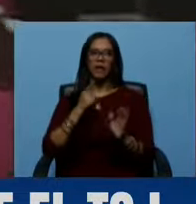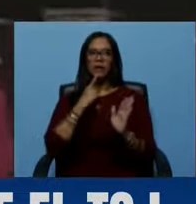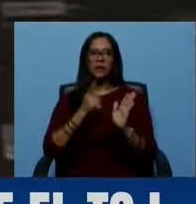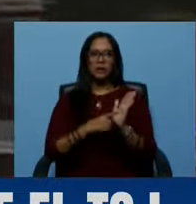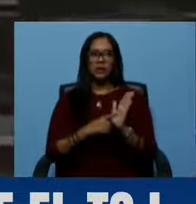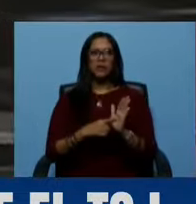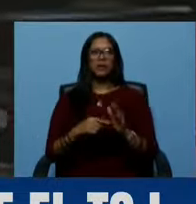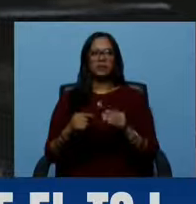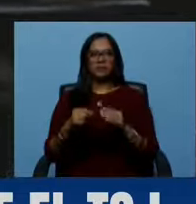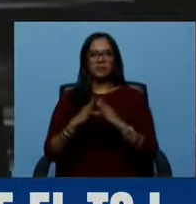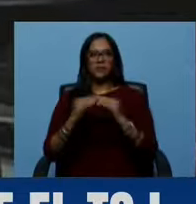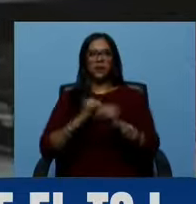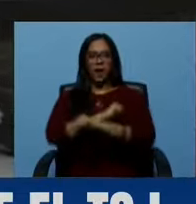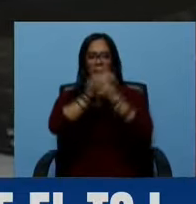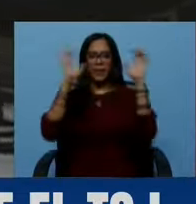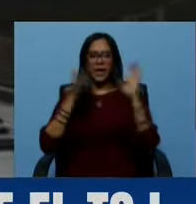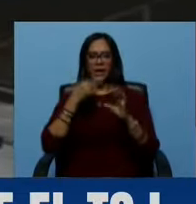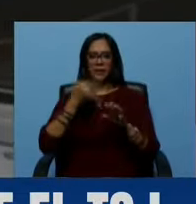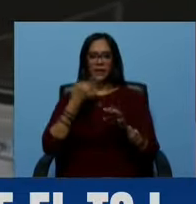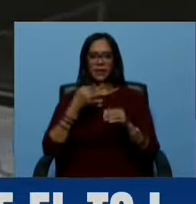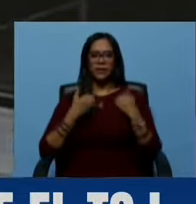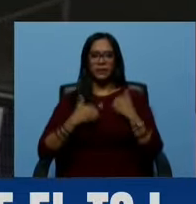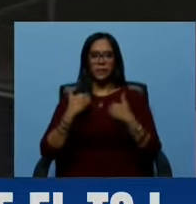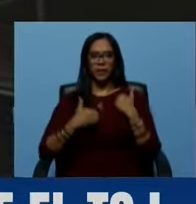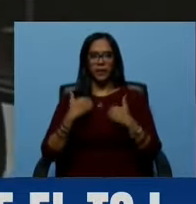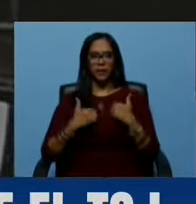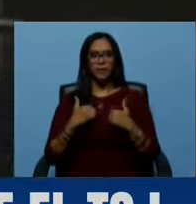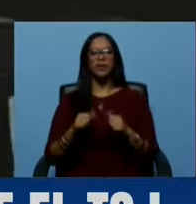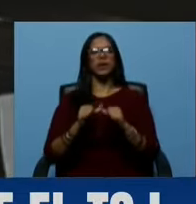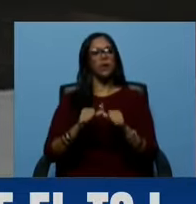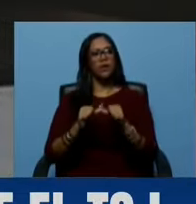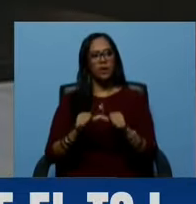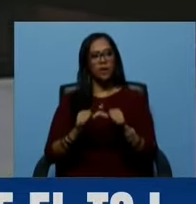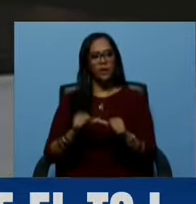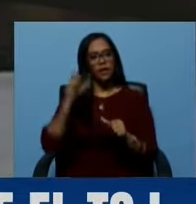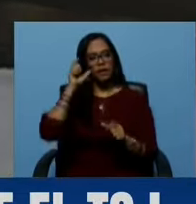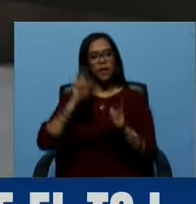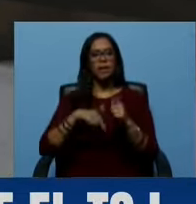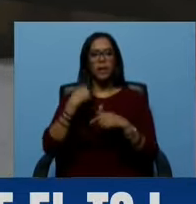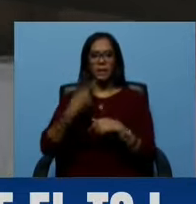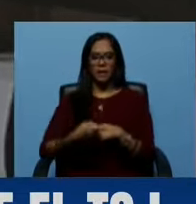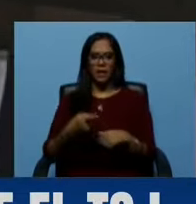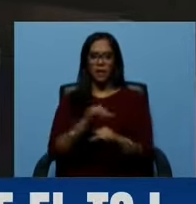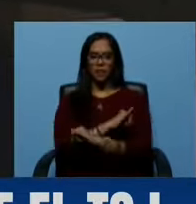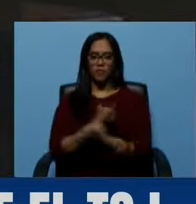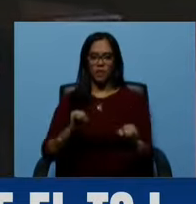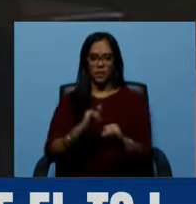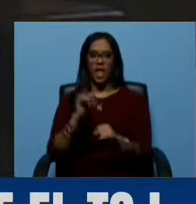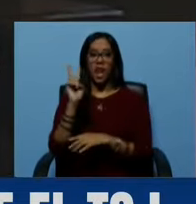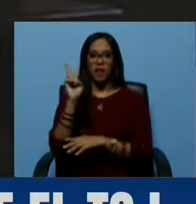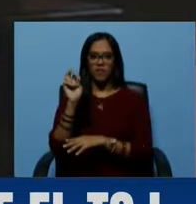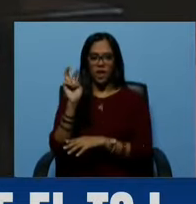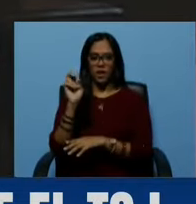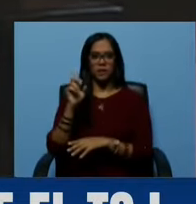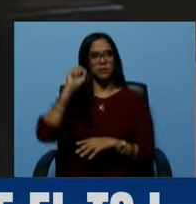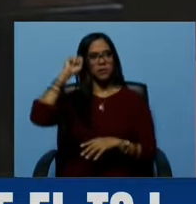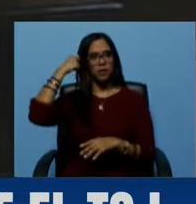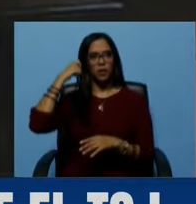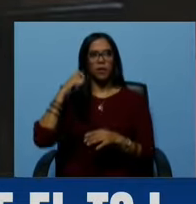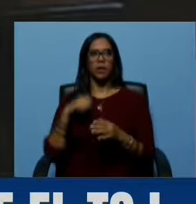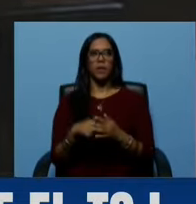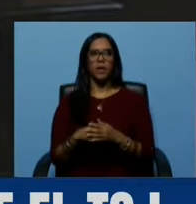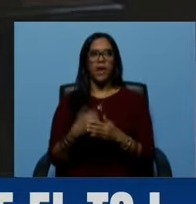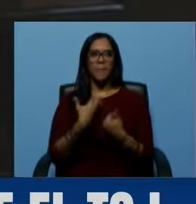largo de la mañana y la tarde de este miércoles y que continuarán el día de mañana y finalizarán el viernes. Recordemos que